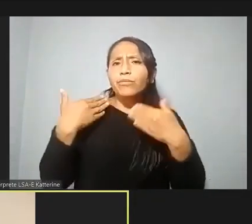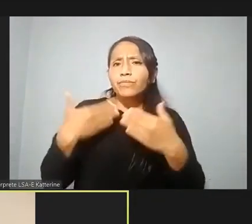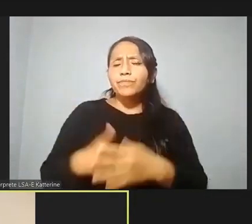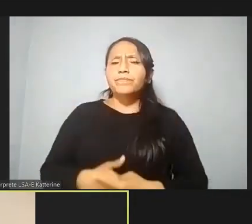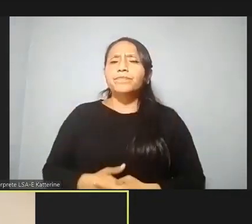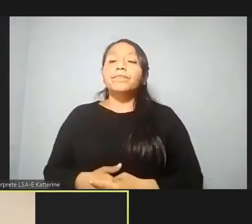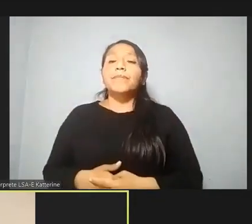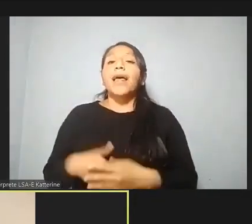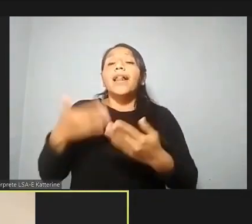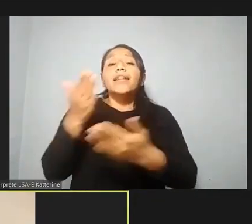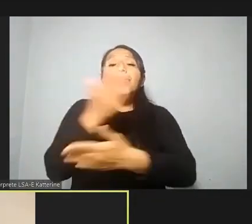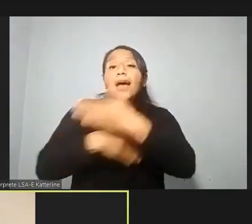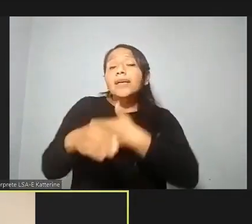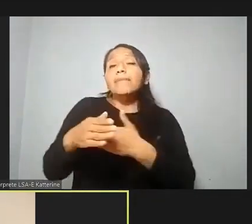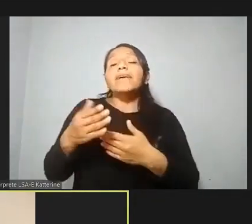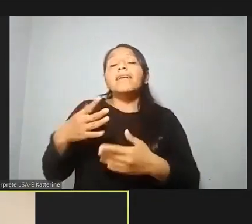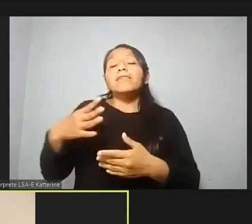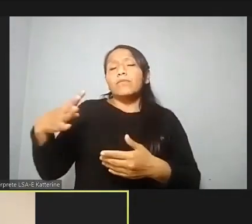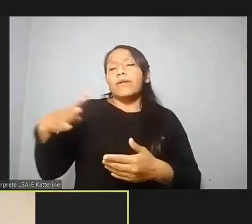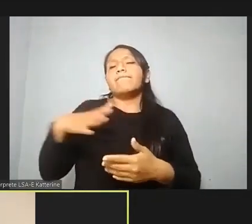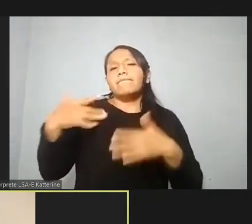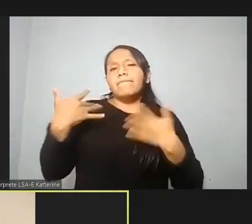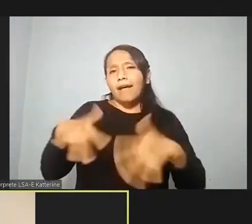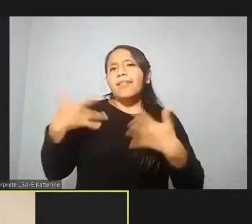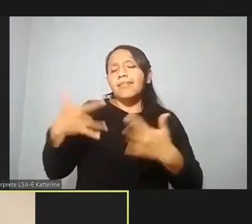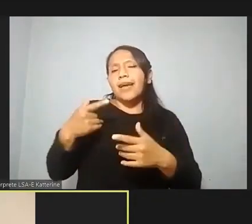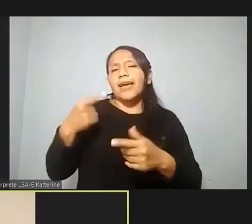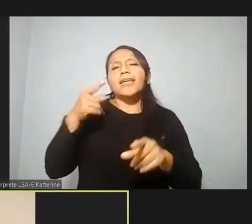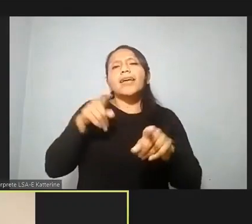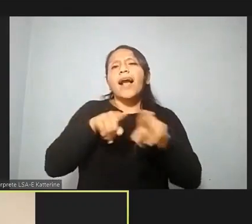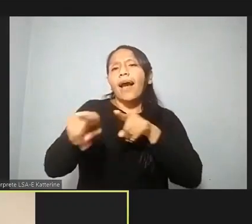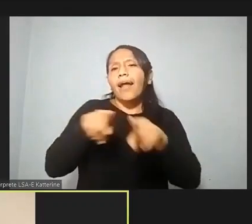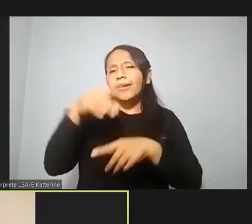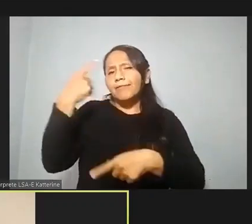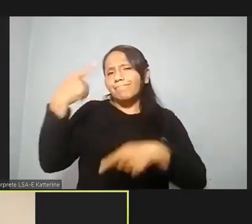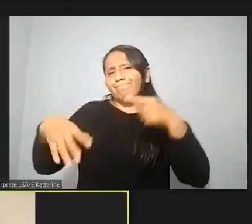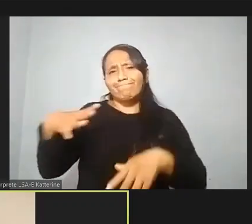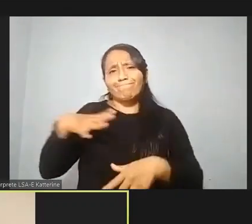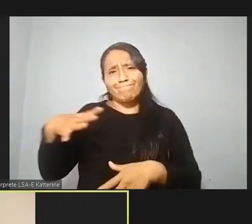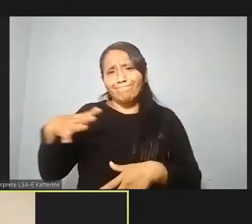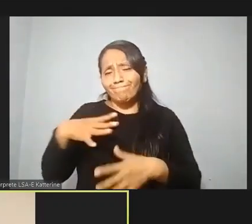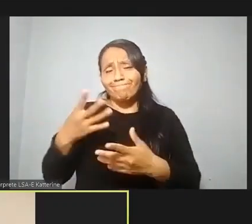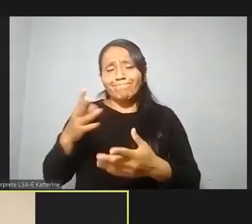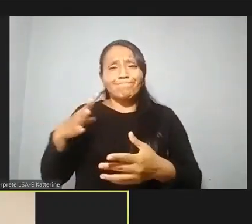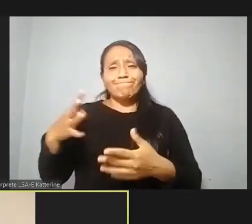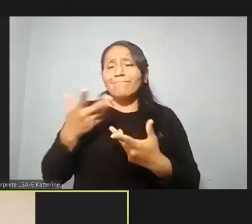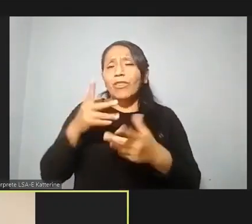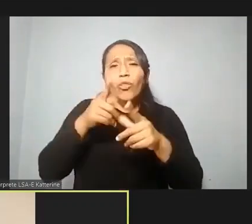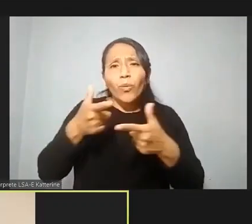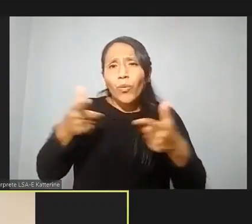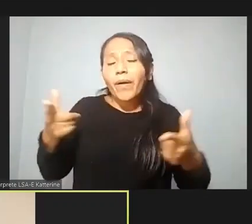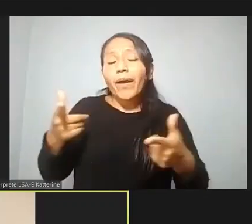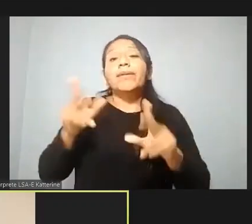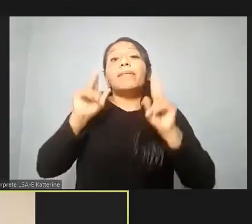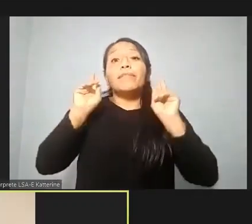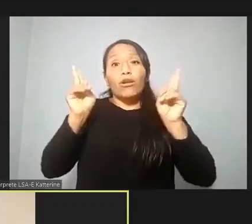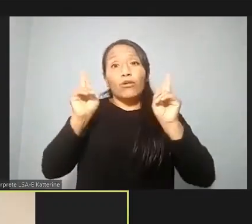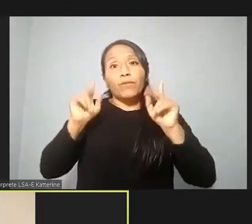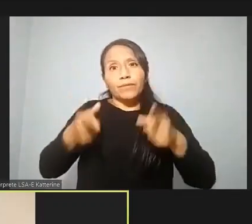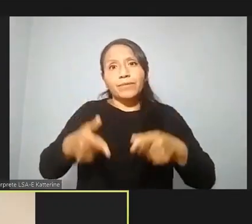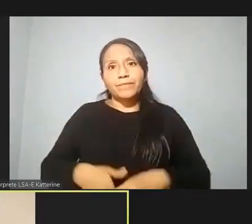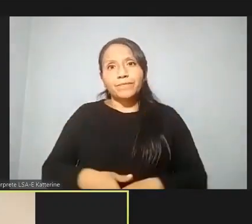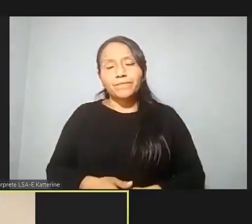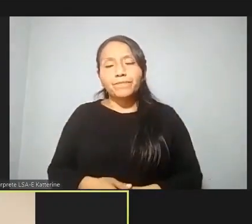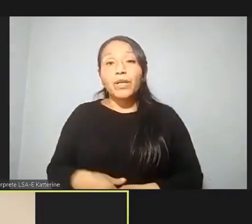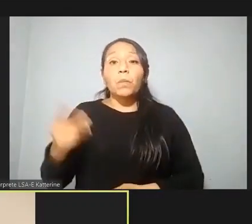discapacidad es una gran deuda dentro de muchas carreras, y sobre todo es una deuda en los profesorados, porque somos